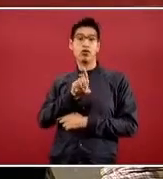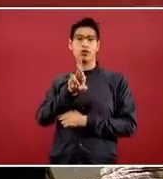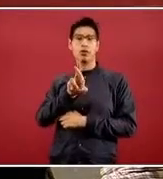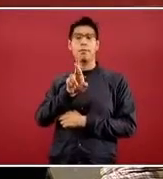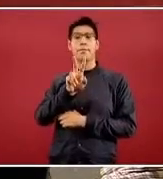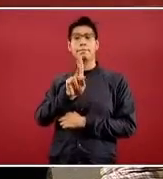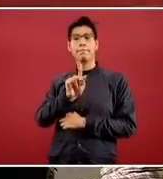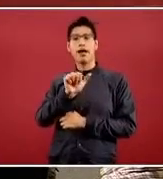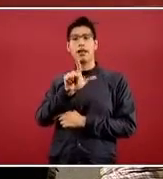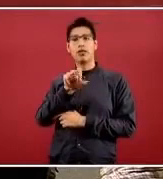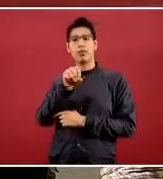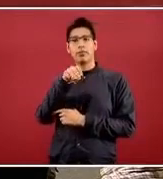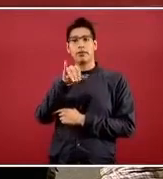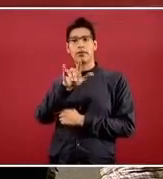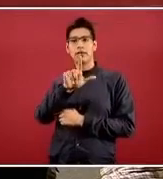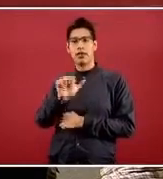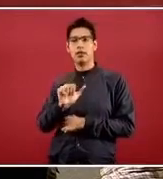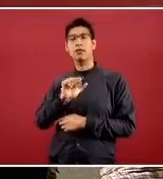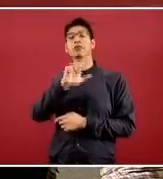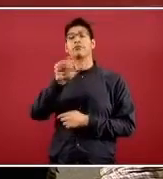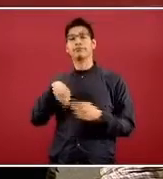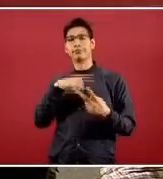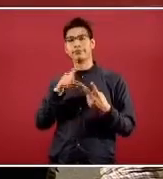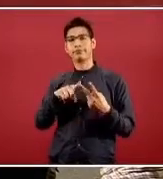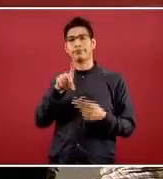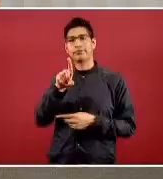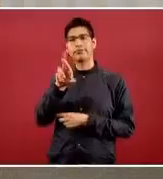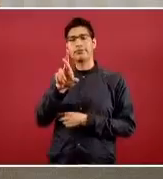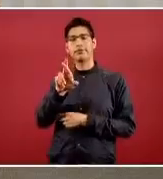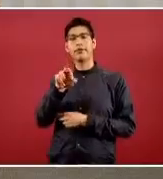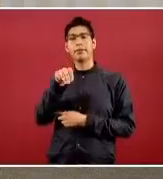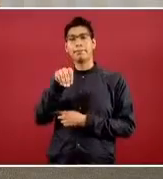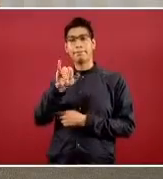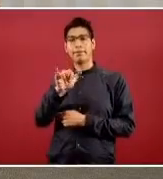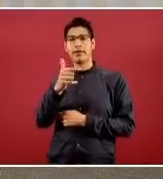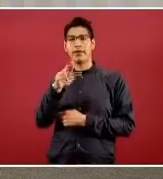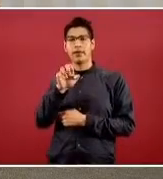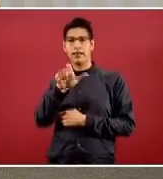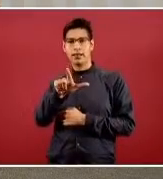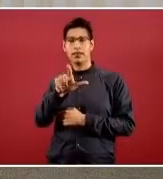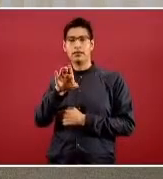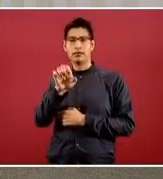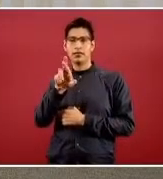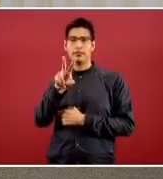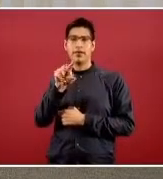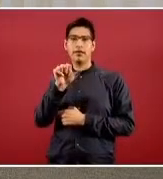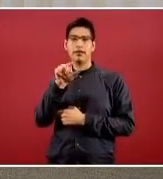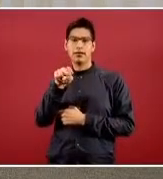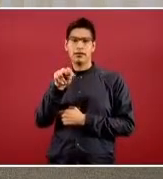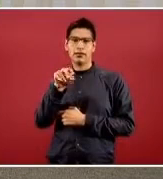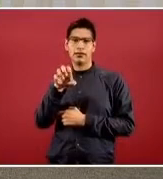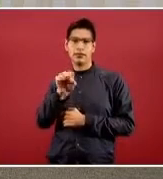Manuel Cervantes, quien es titular de la unidad